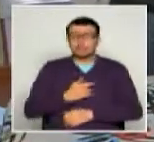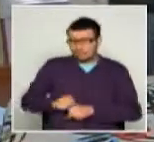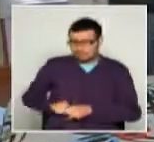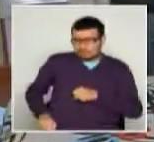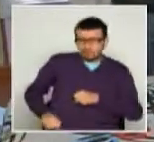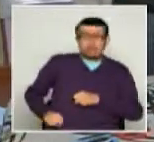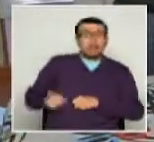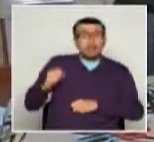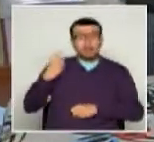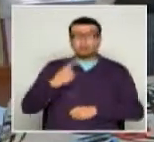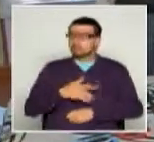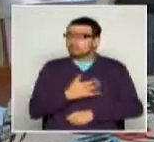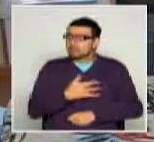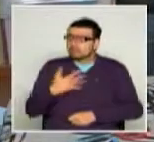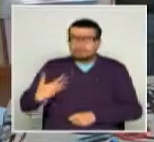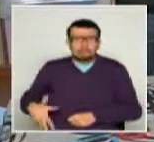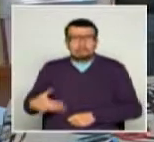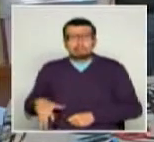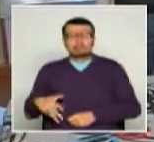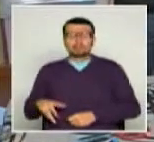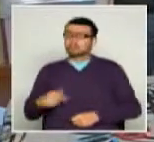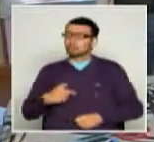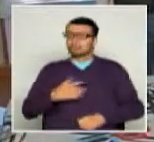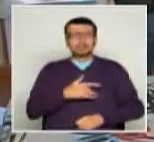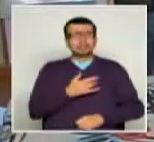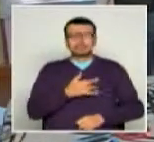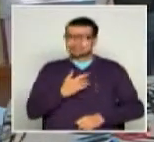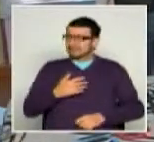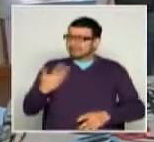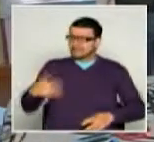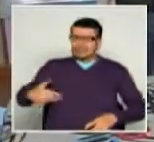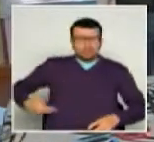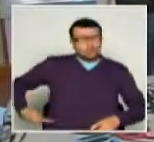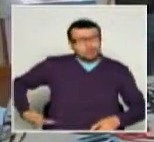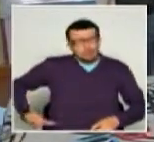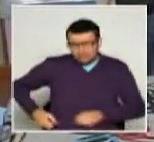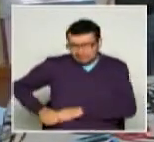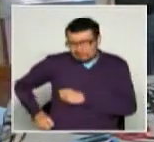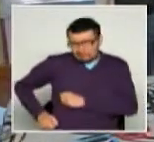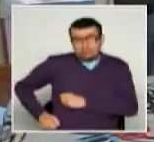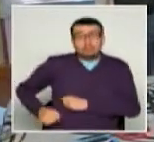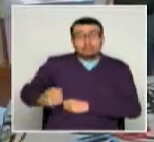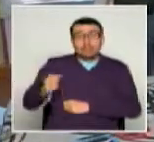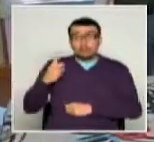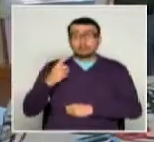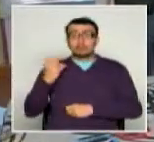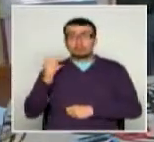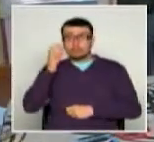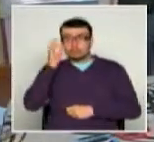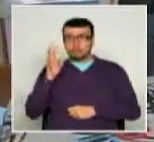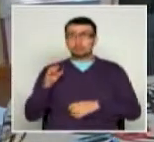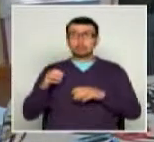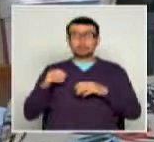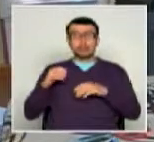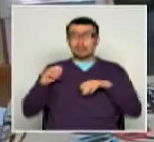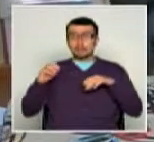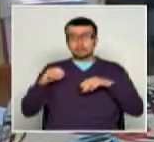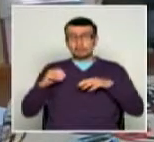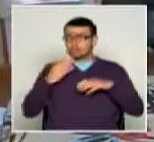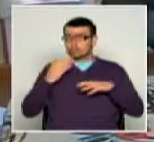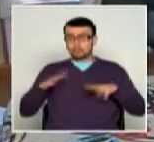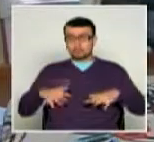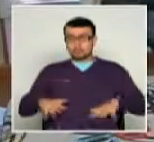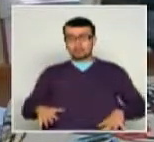desplazó, como que si hubiera hecho un machacamiento de un nervio porque se desplaza un